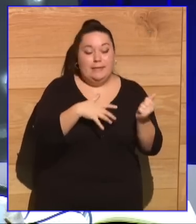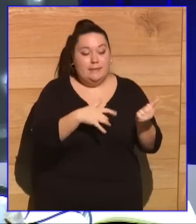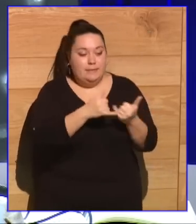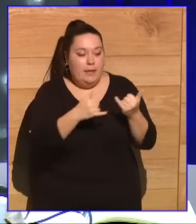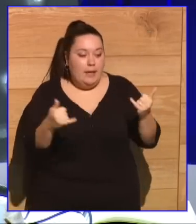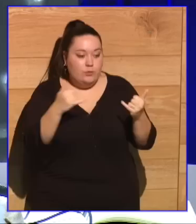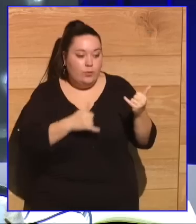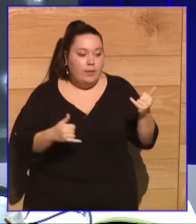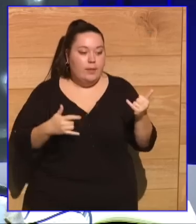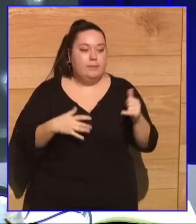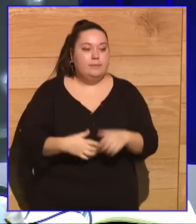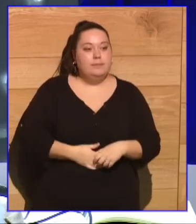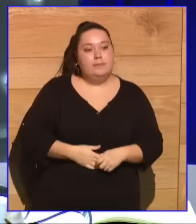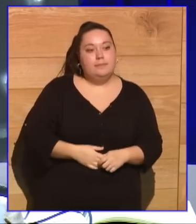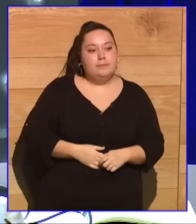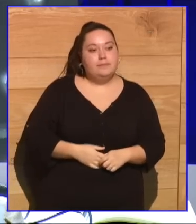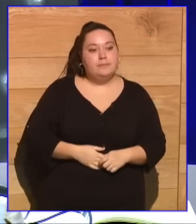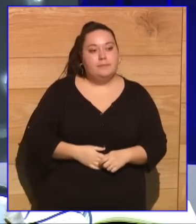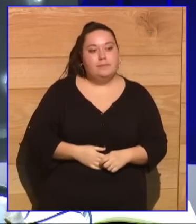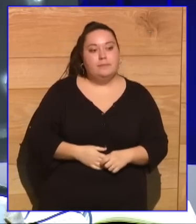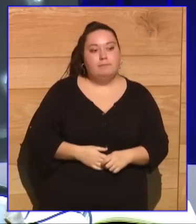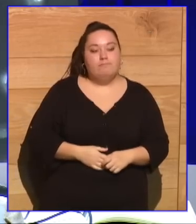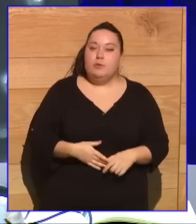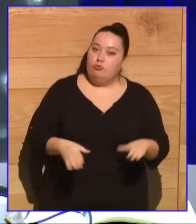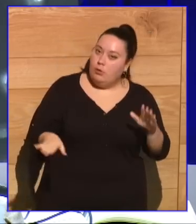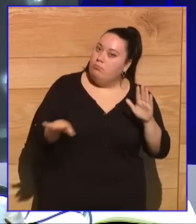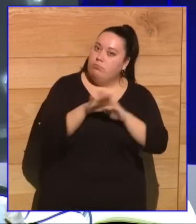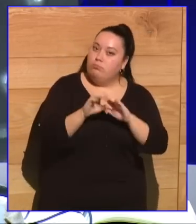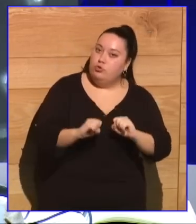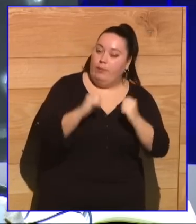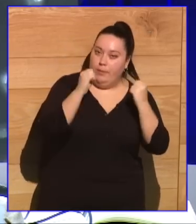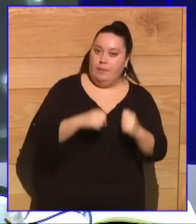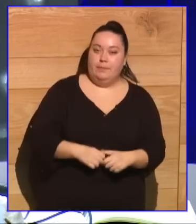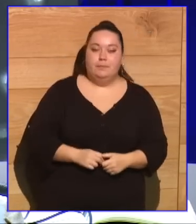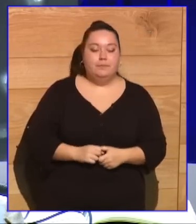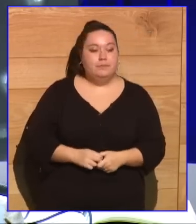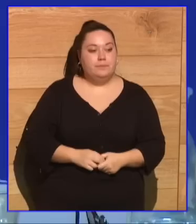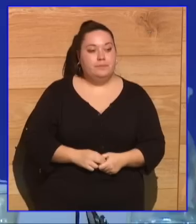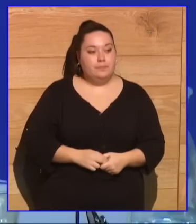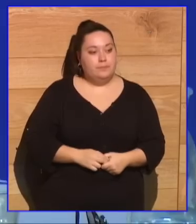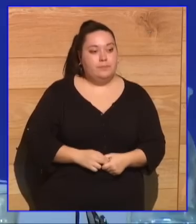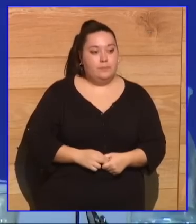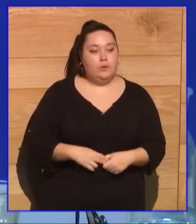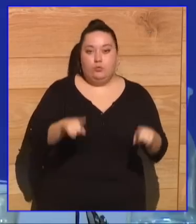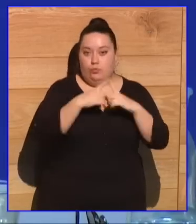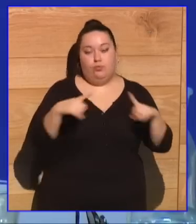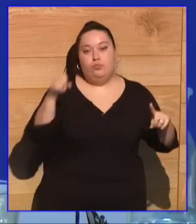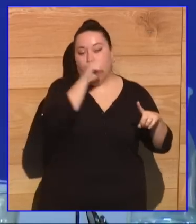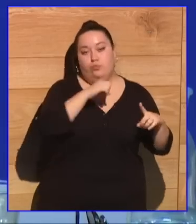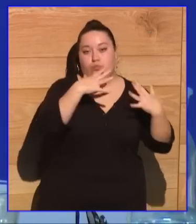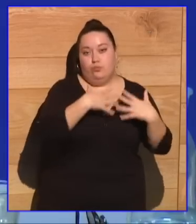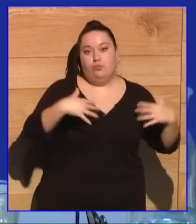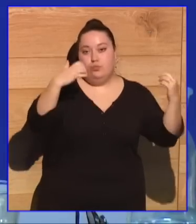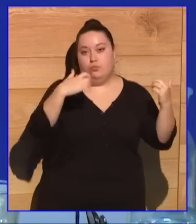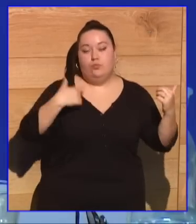que sí que es pervivente. Este sí que sobrevive al tiempo con enorme fuerza. De hecho, es una de esas bandas sonoras que yo, por lo menos,